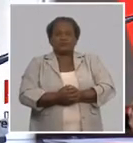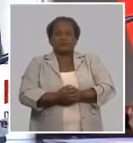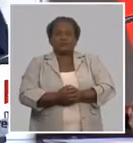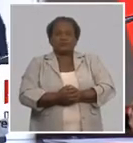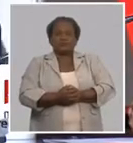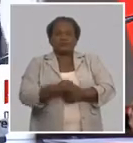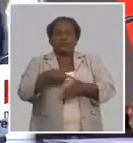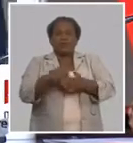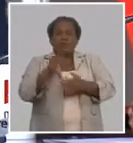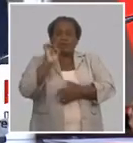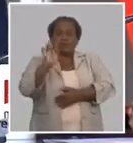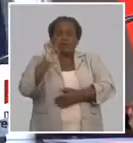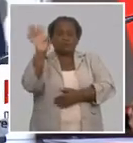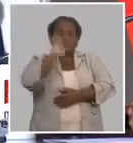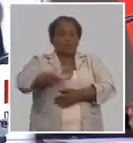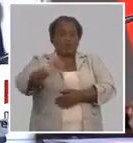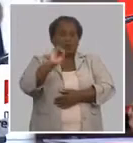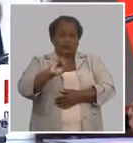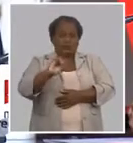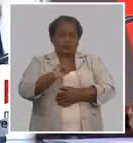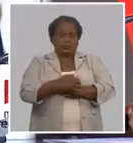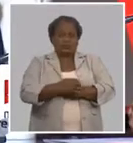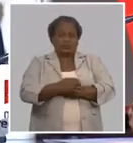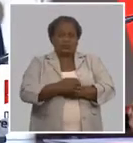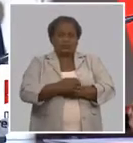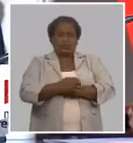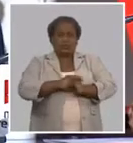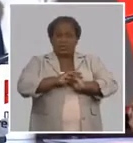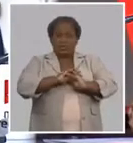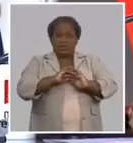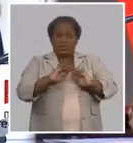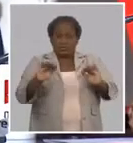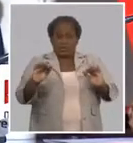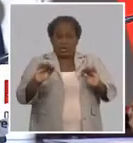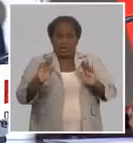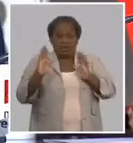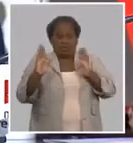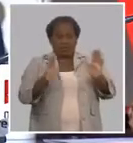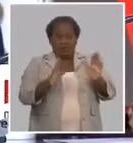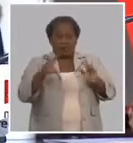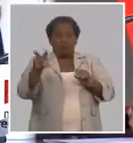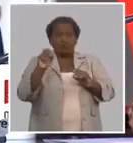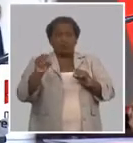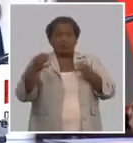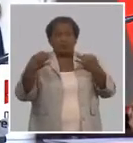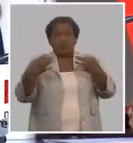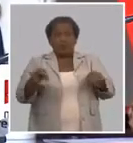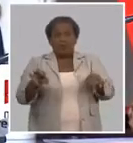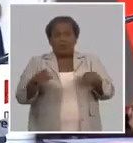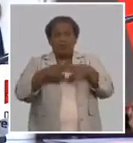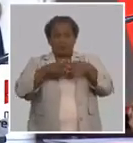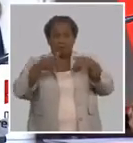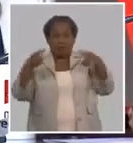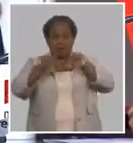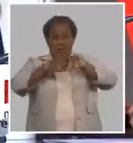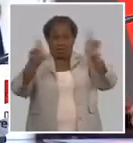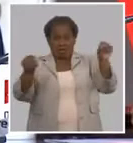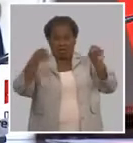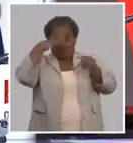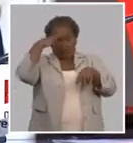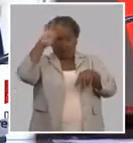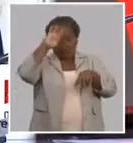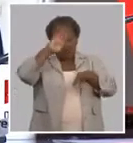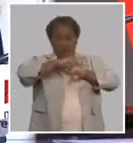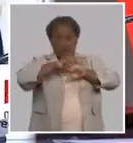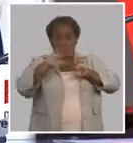el día 15 de octubre después del paso a la nueva normalidad de la mayor parte del país se